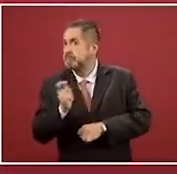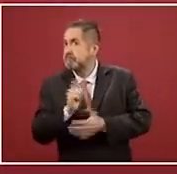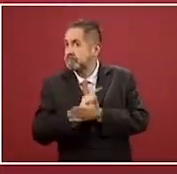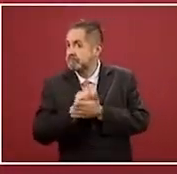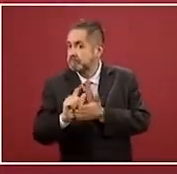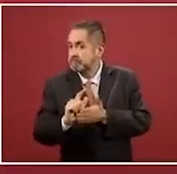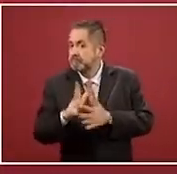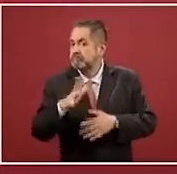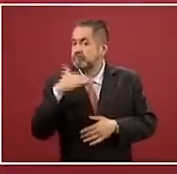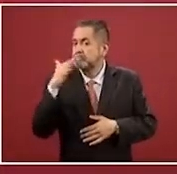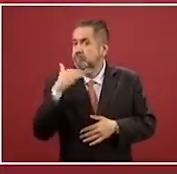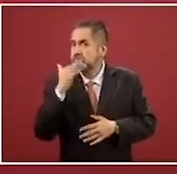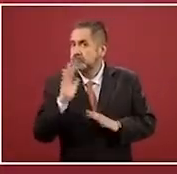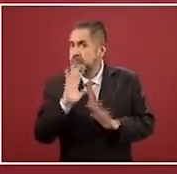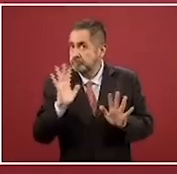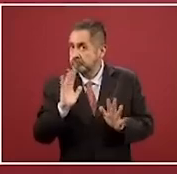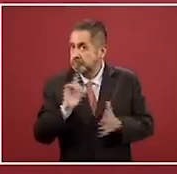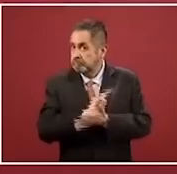malos manejos,